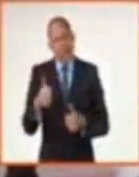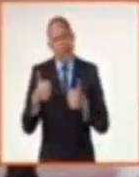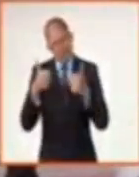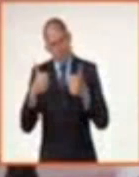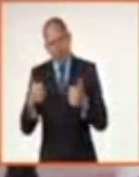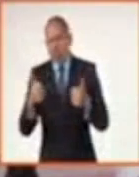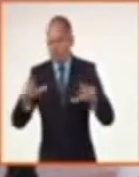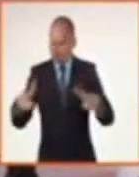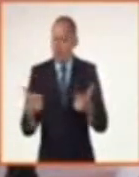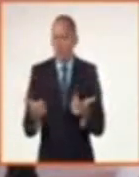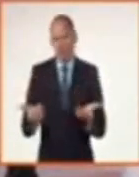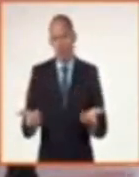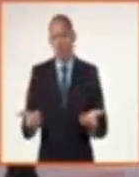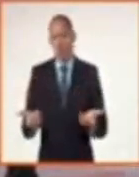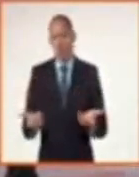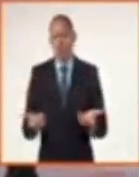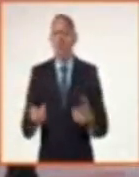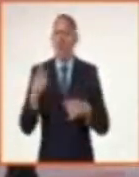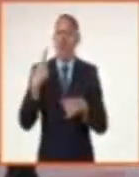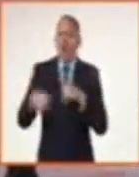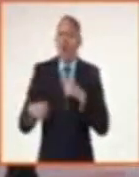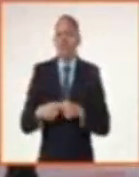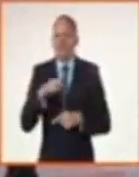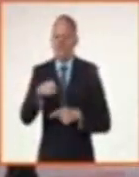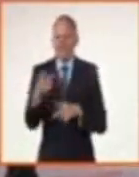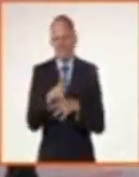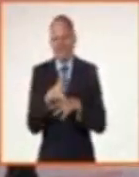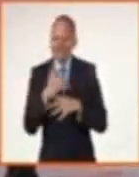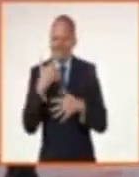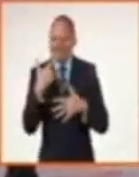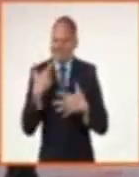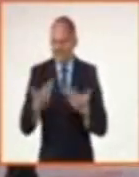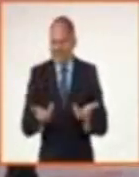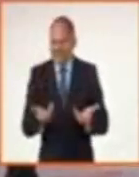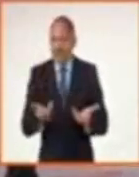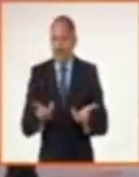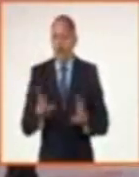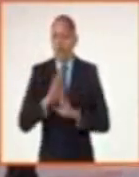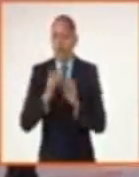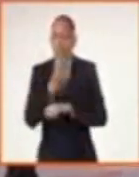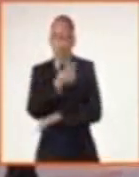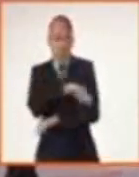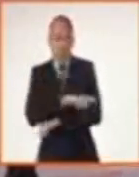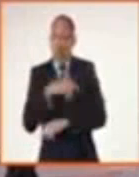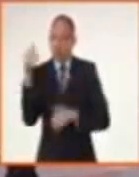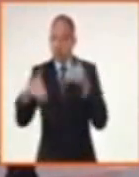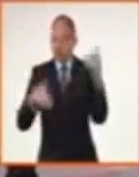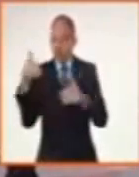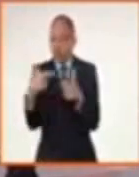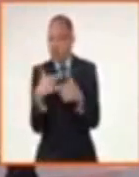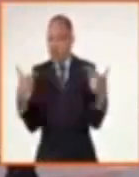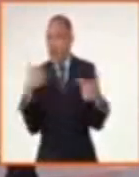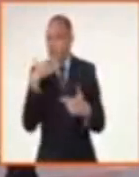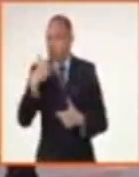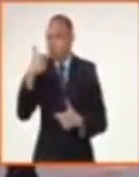y también del hecho de lo que significa esa participación popular para la legitimidad del sistema político cubano.